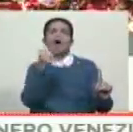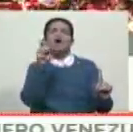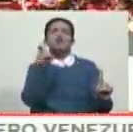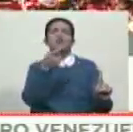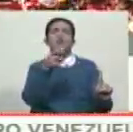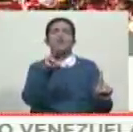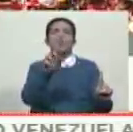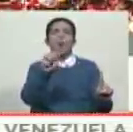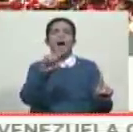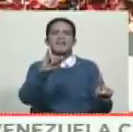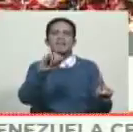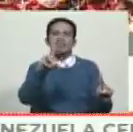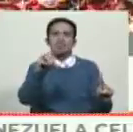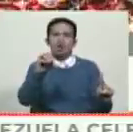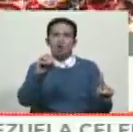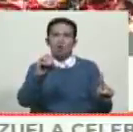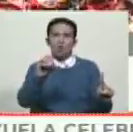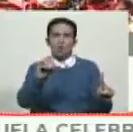entrampado,